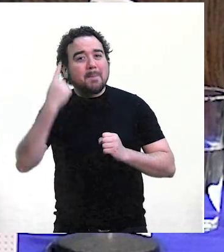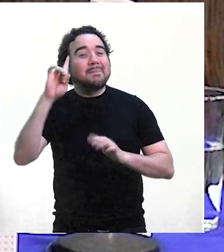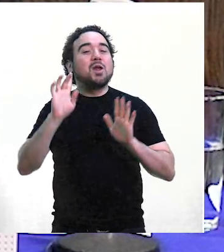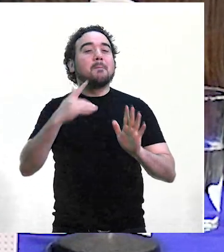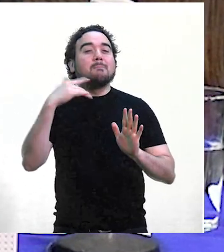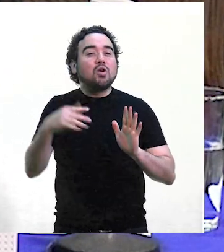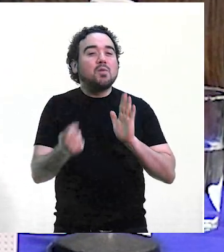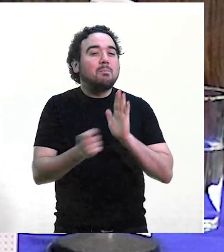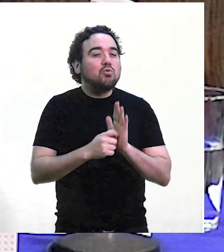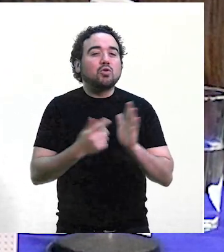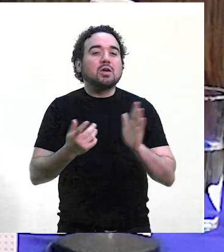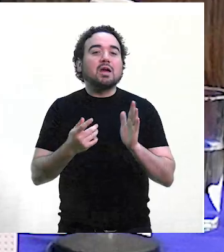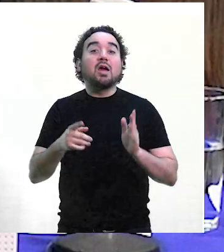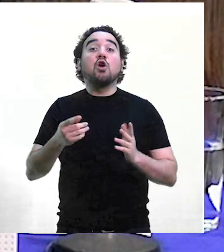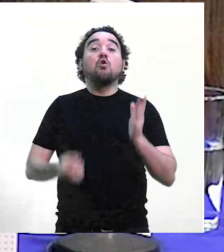es